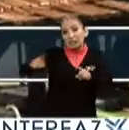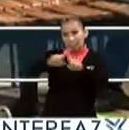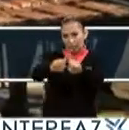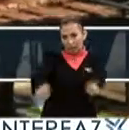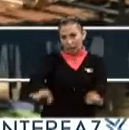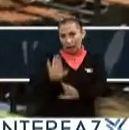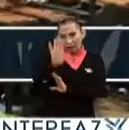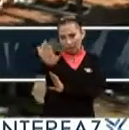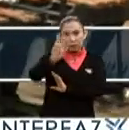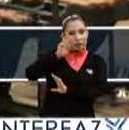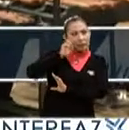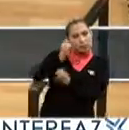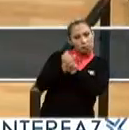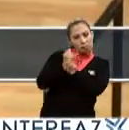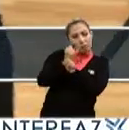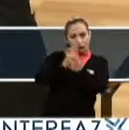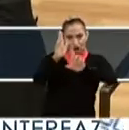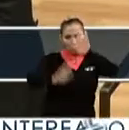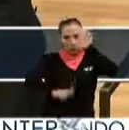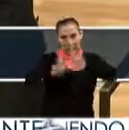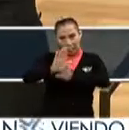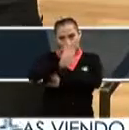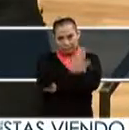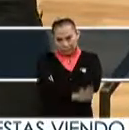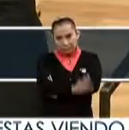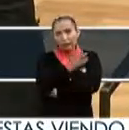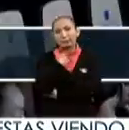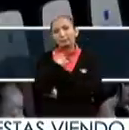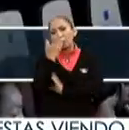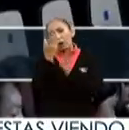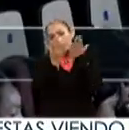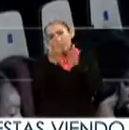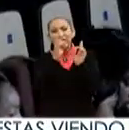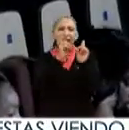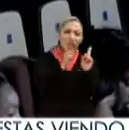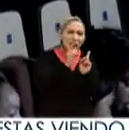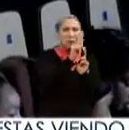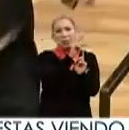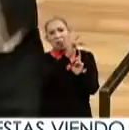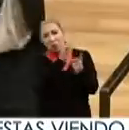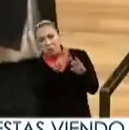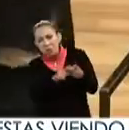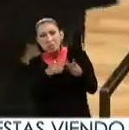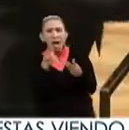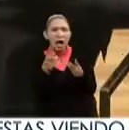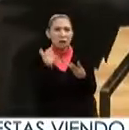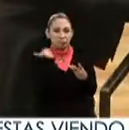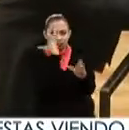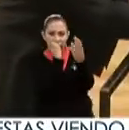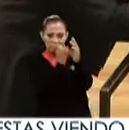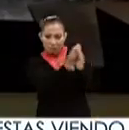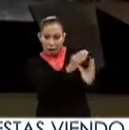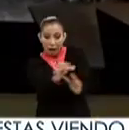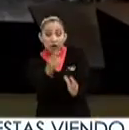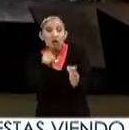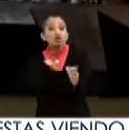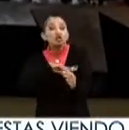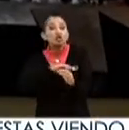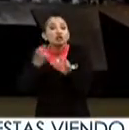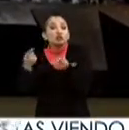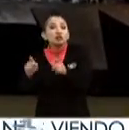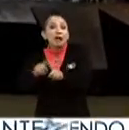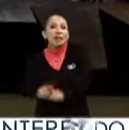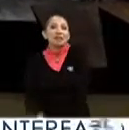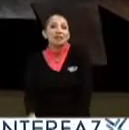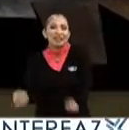diferencia de, veía yo los reportajes de los normalistas, cómo nos preparamos en didáctica, en pedagogía, en una formación. Nosotros los maestros de